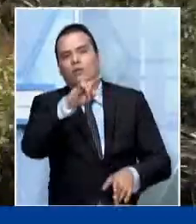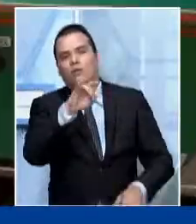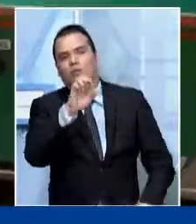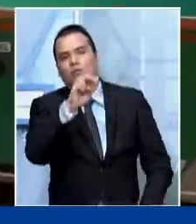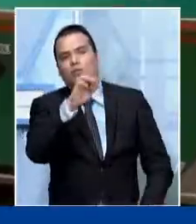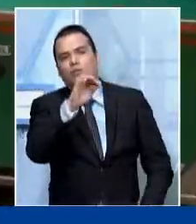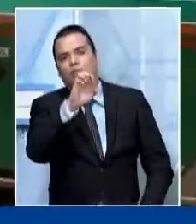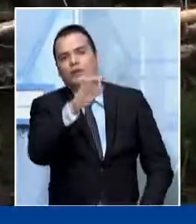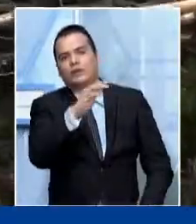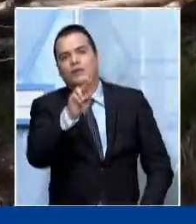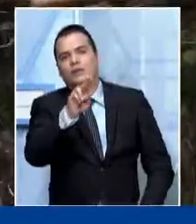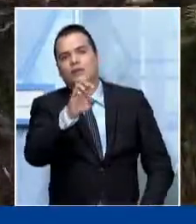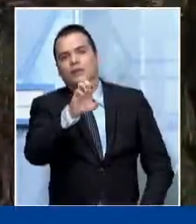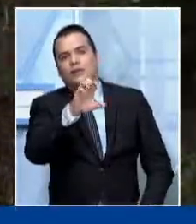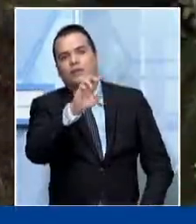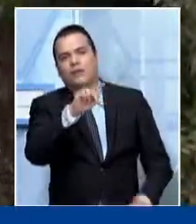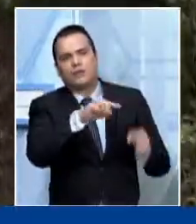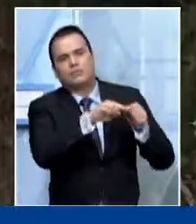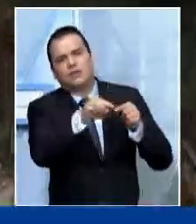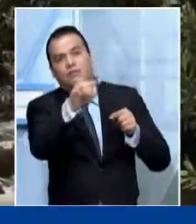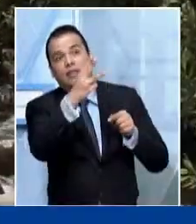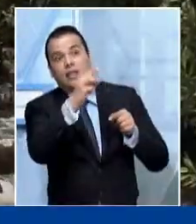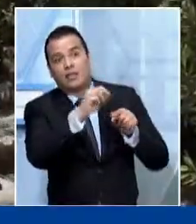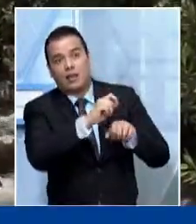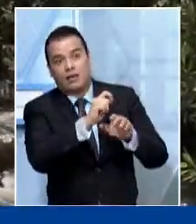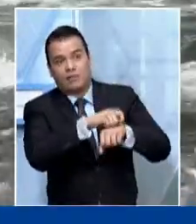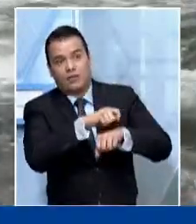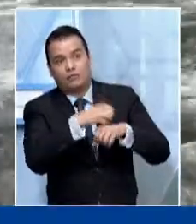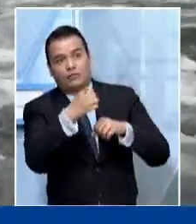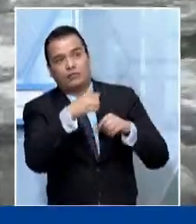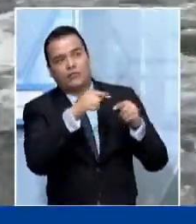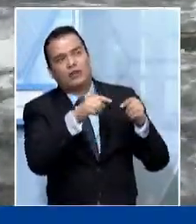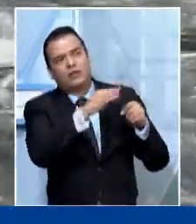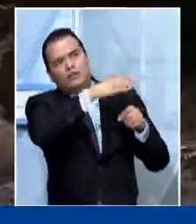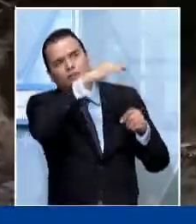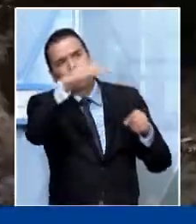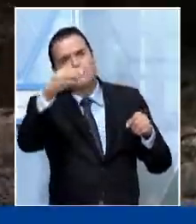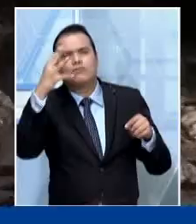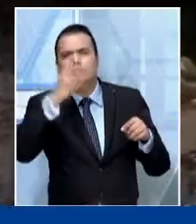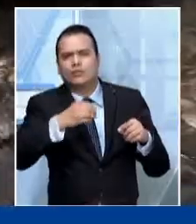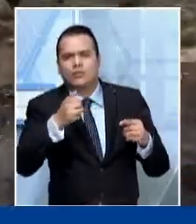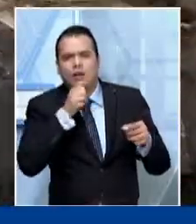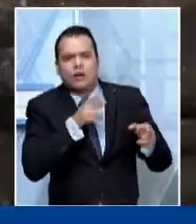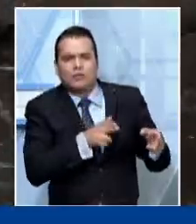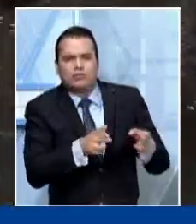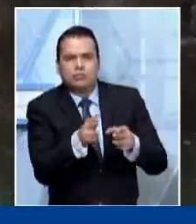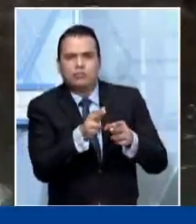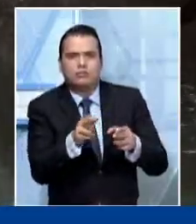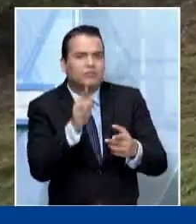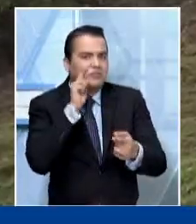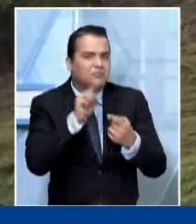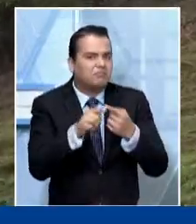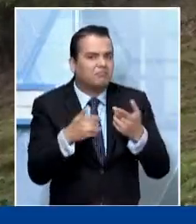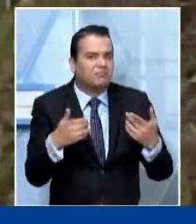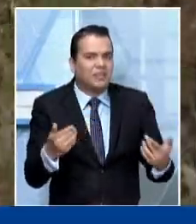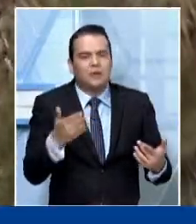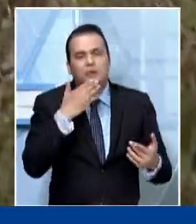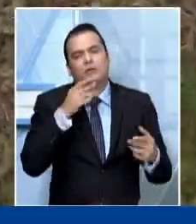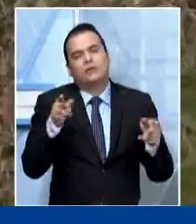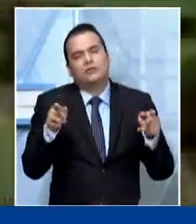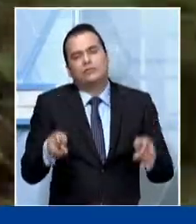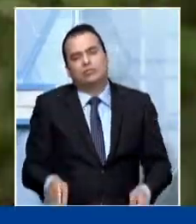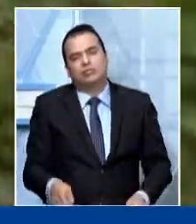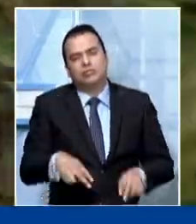del municipio de Jamundí. En este lugar, adornado por el paso del río Claro, el plan es relajarse y disfrutar de la naturaleza. En este sector